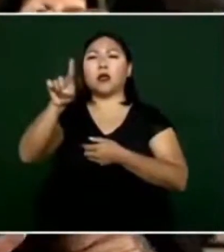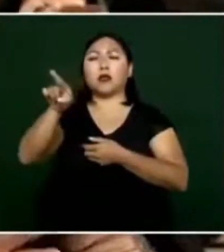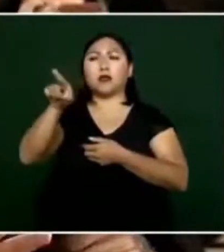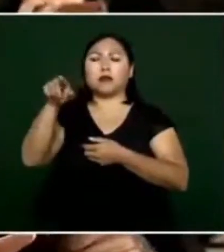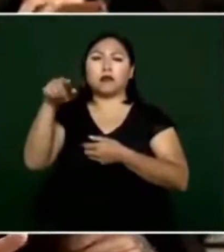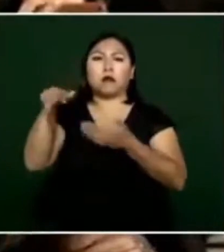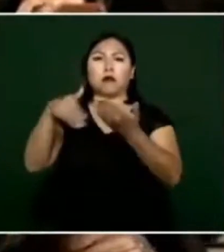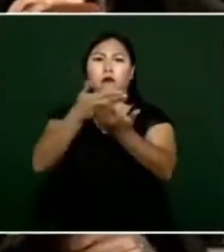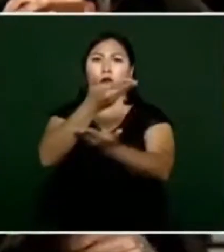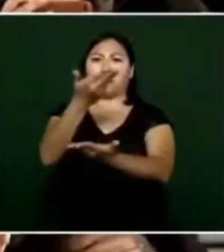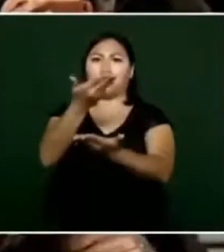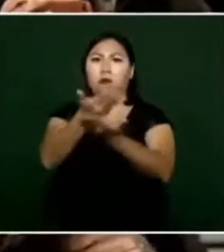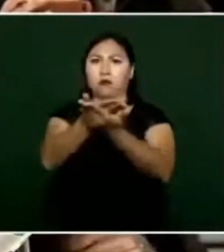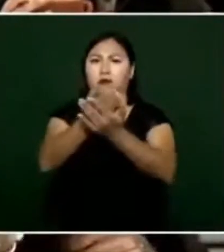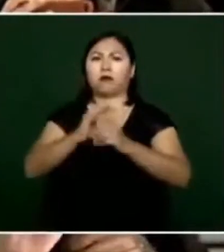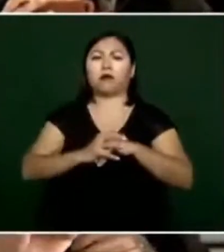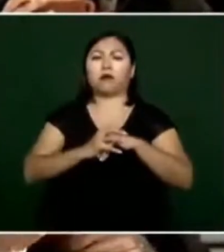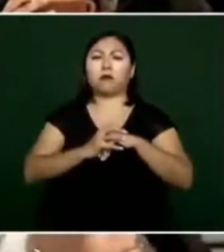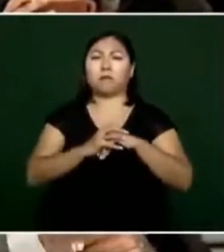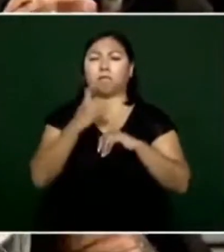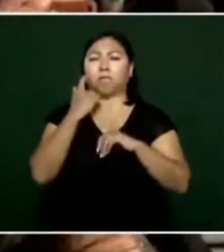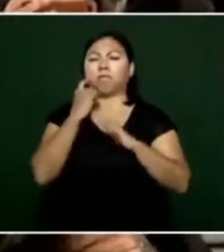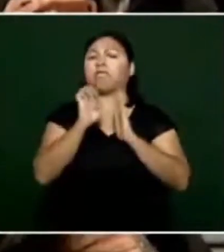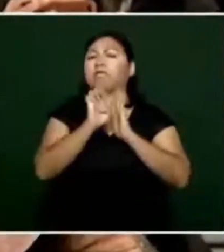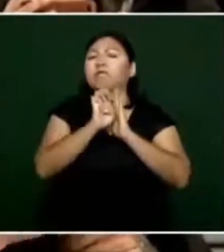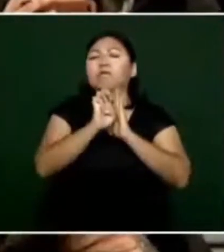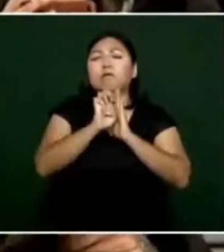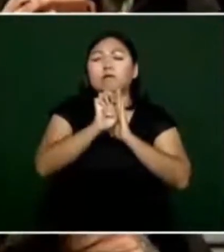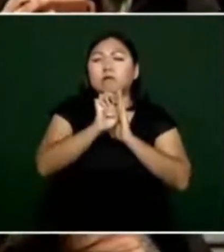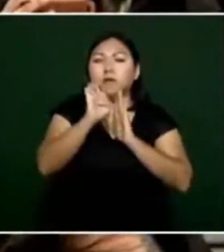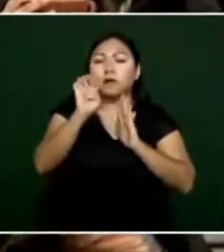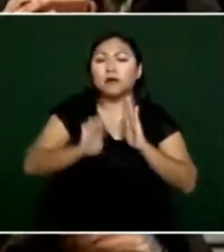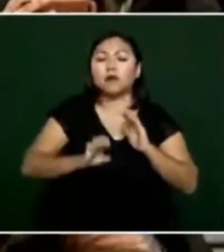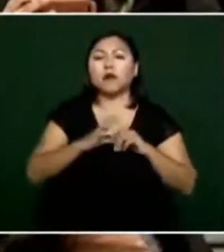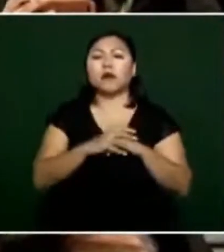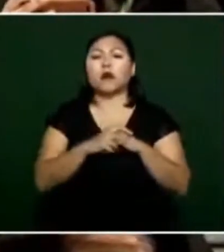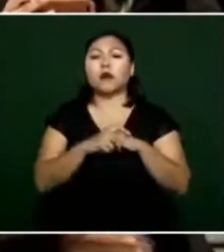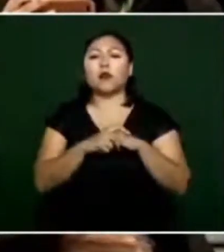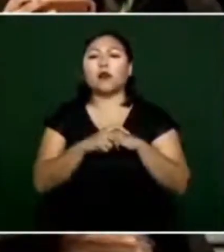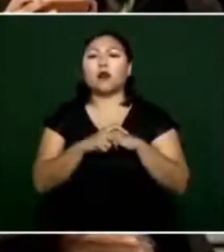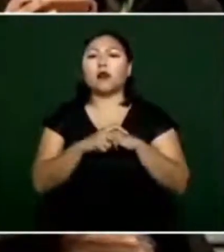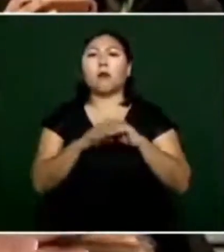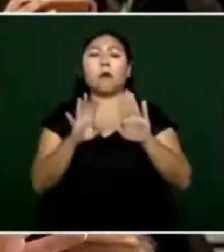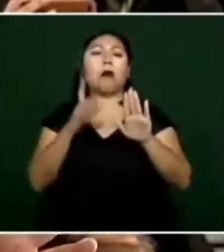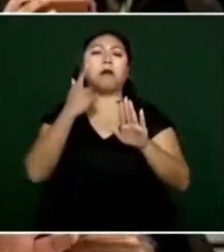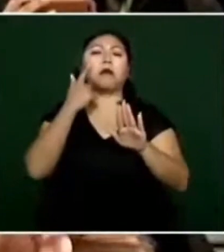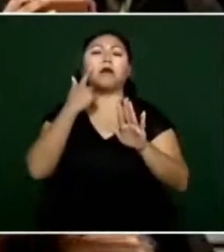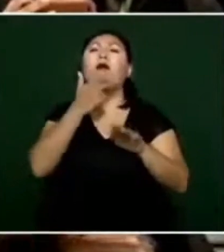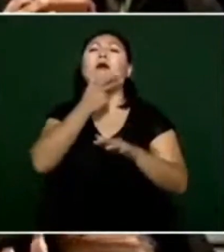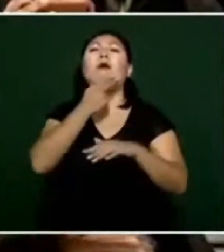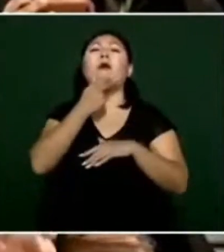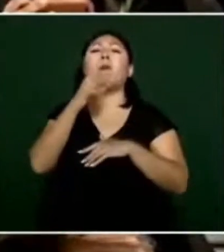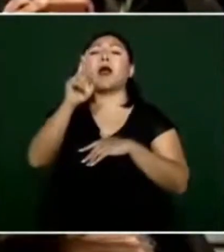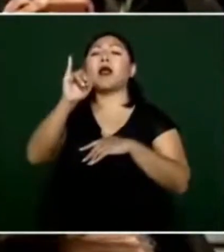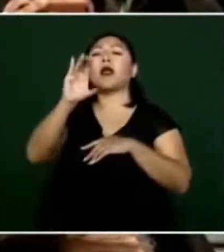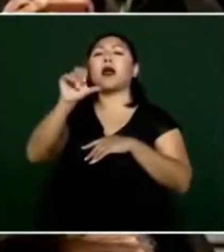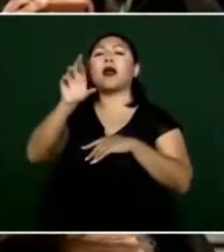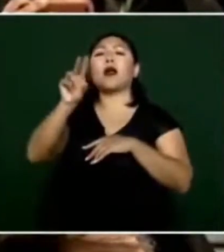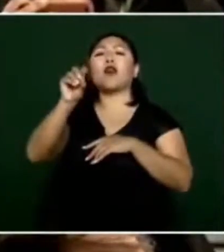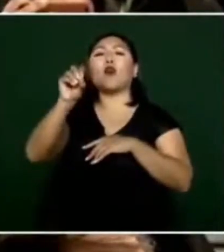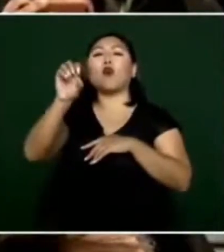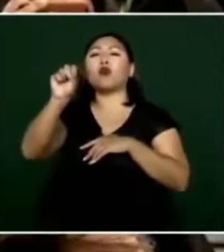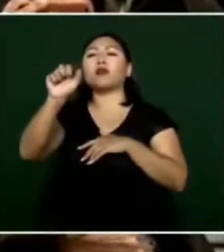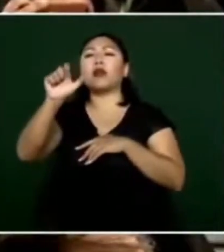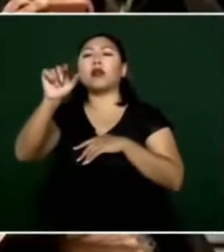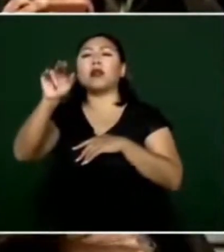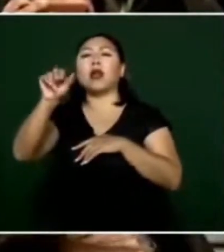vista. Le pongo un ejemplo. Lo que ocurre con el empresario Ricardo Salinas Pliego en cuanto